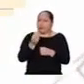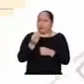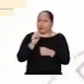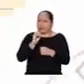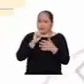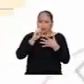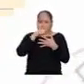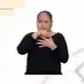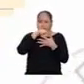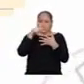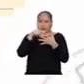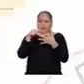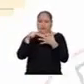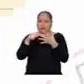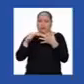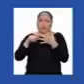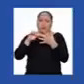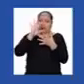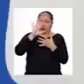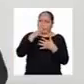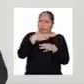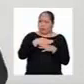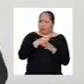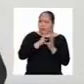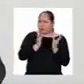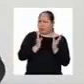solo 5 valores.